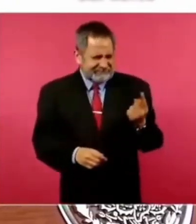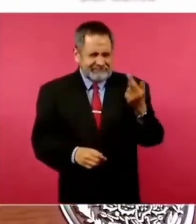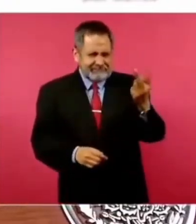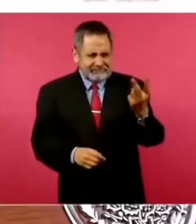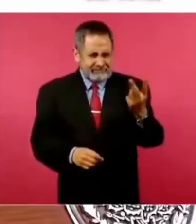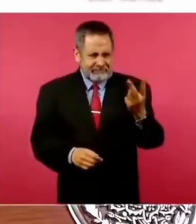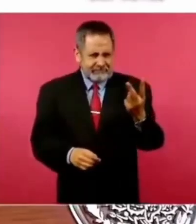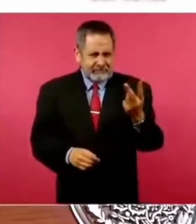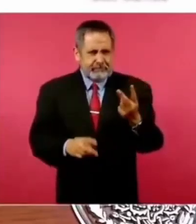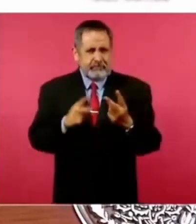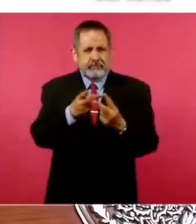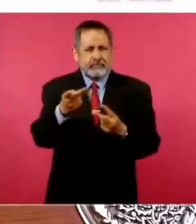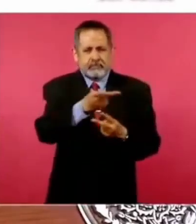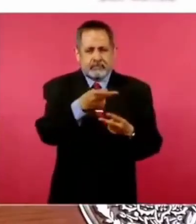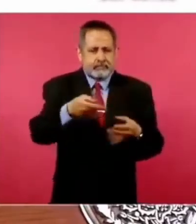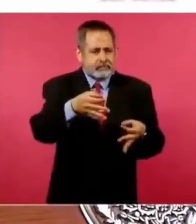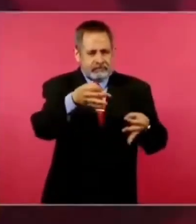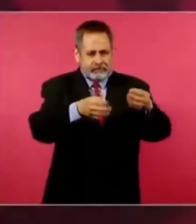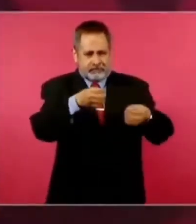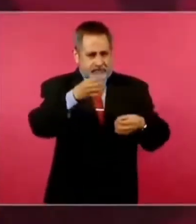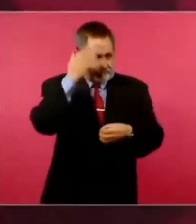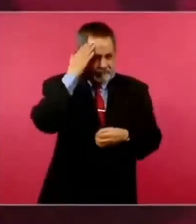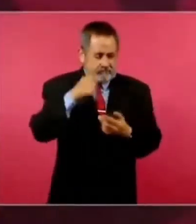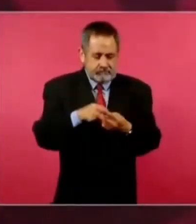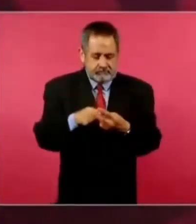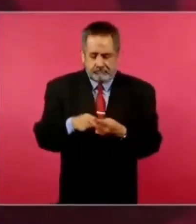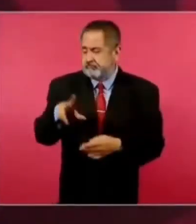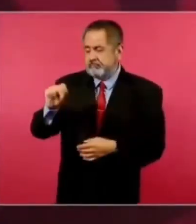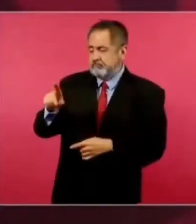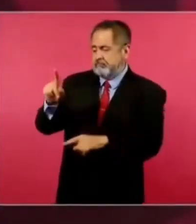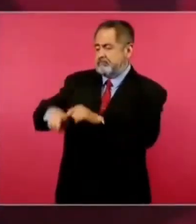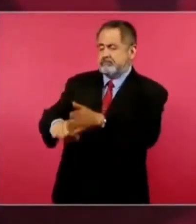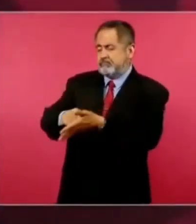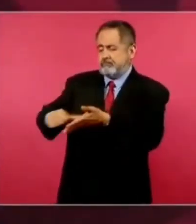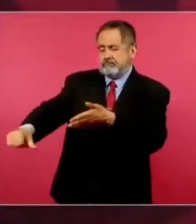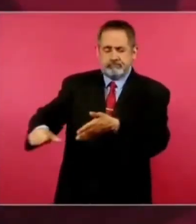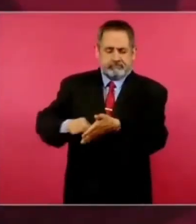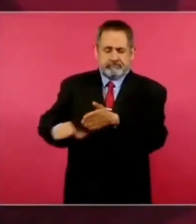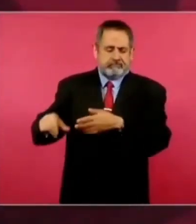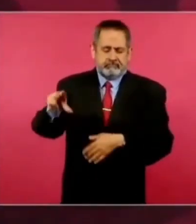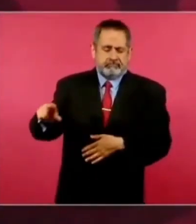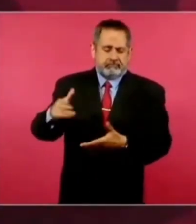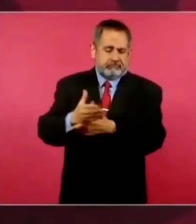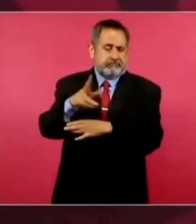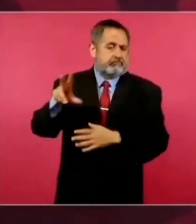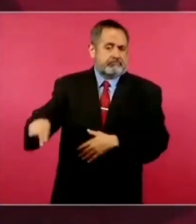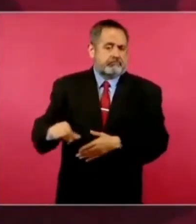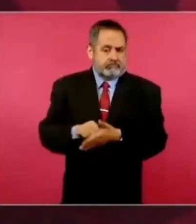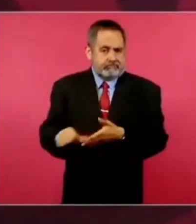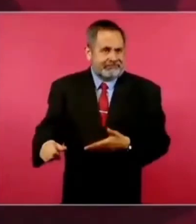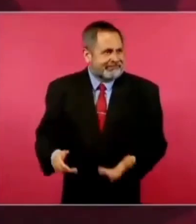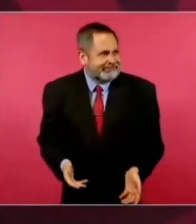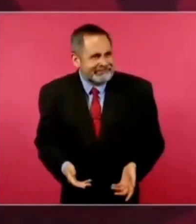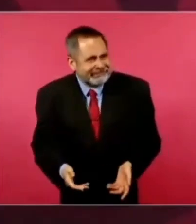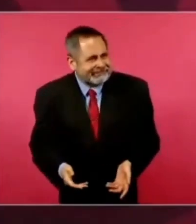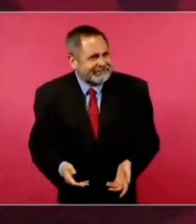dos dos ministros la cancelan este